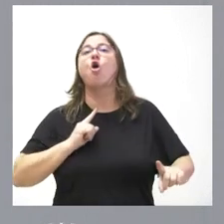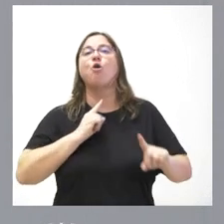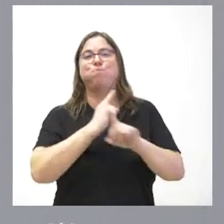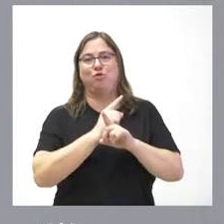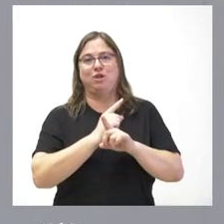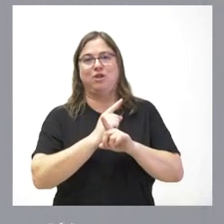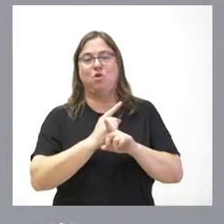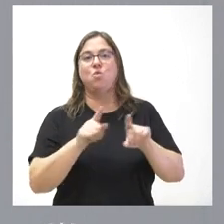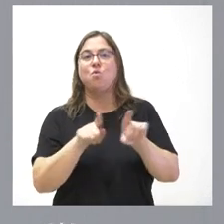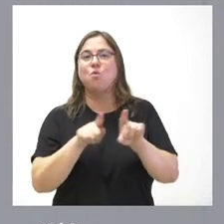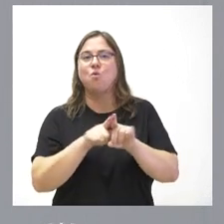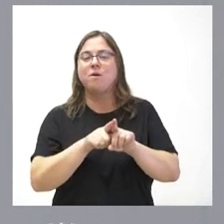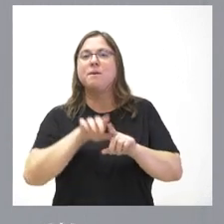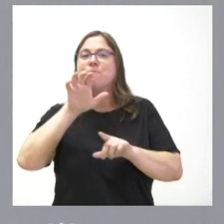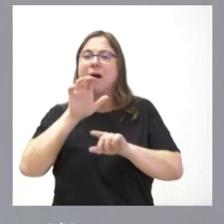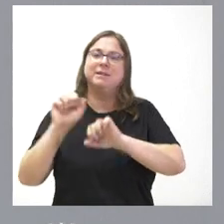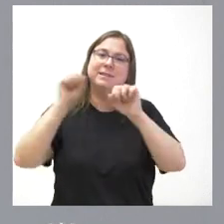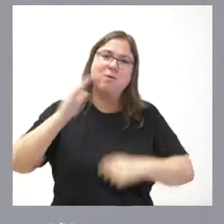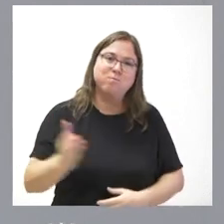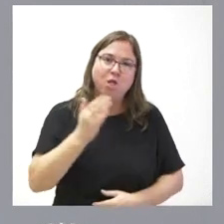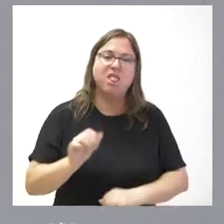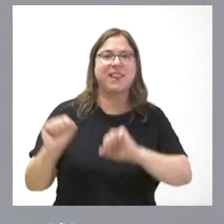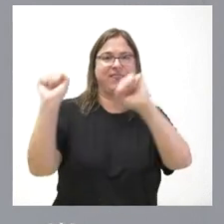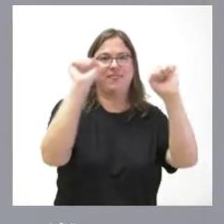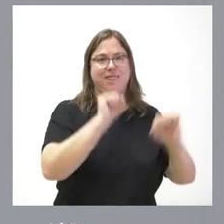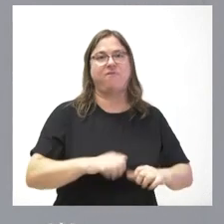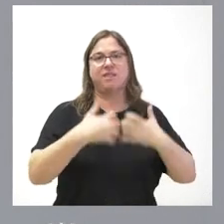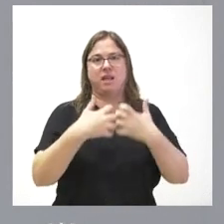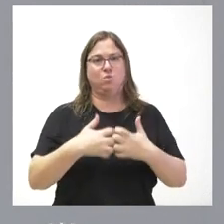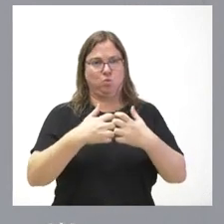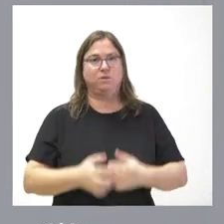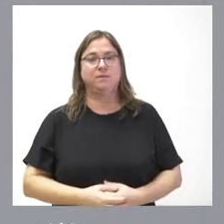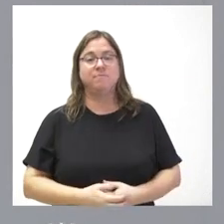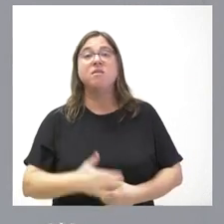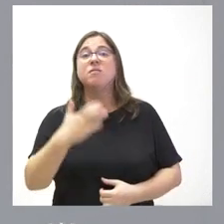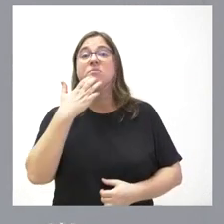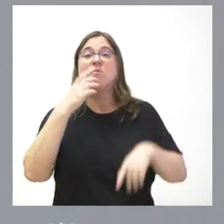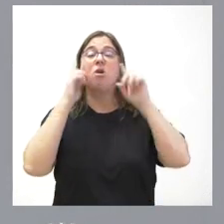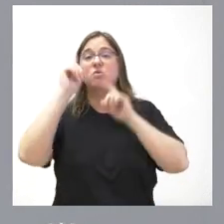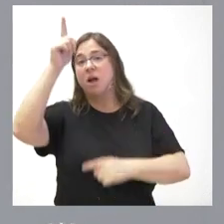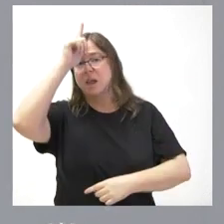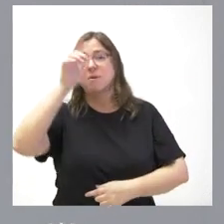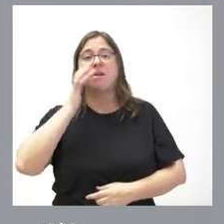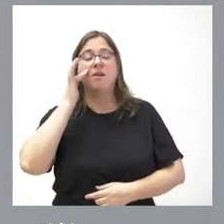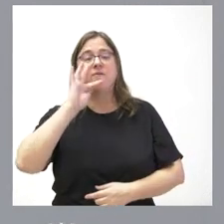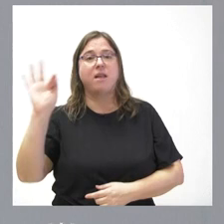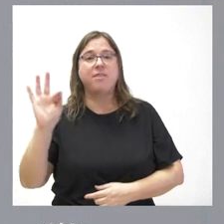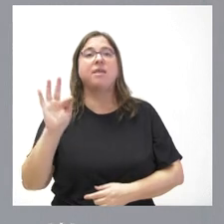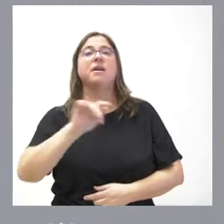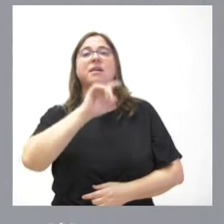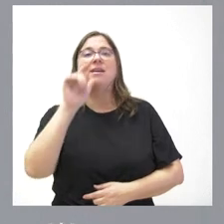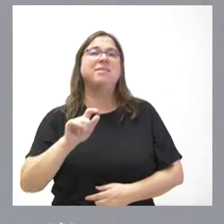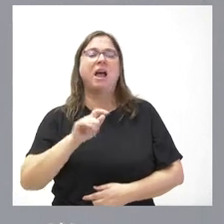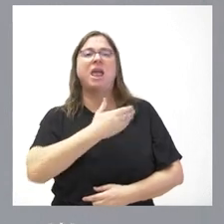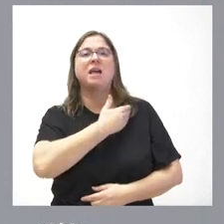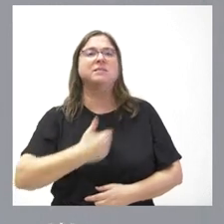claramente los países productores y Defensores de la Industria Del automóvil como era el caso de Alemania de Francia de Italia de la República Checa